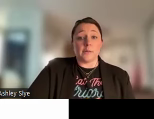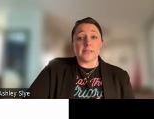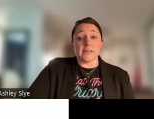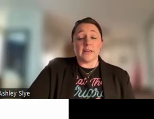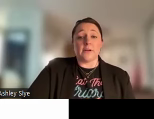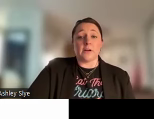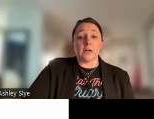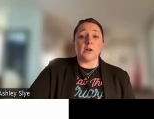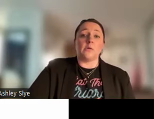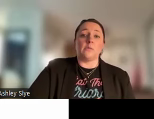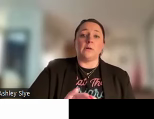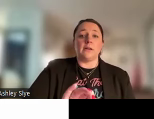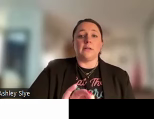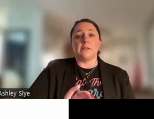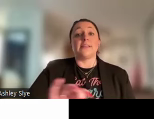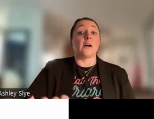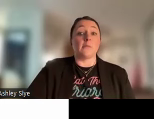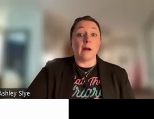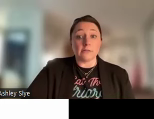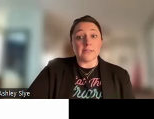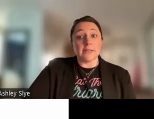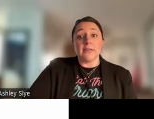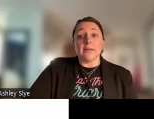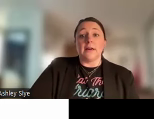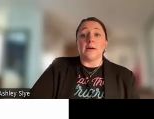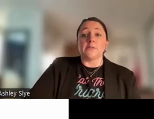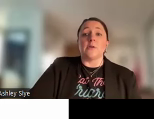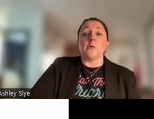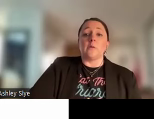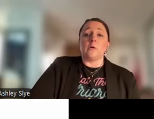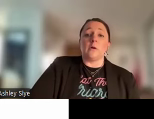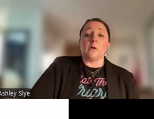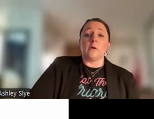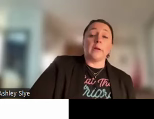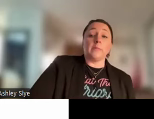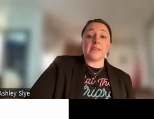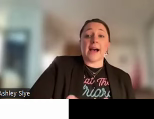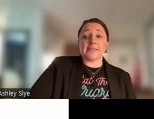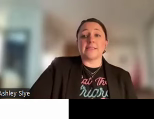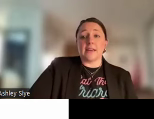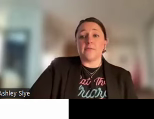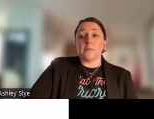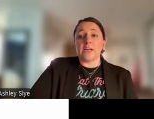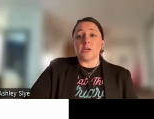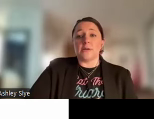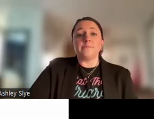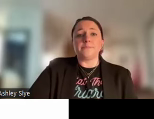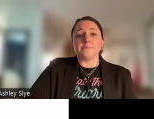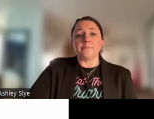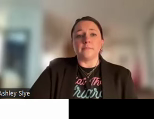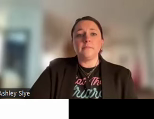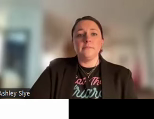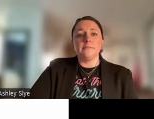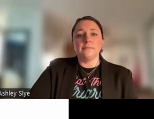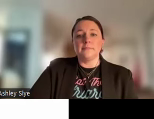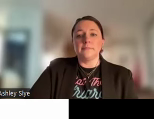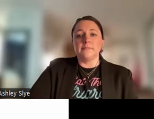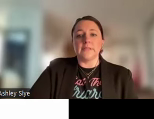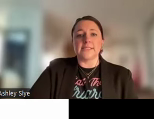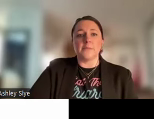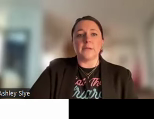responsabilidad porque se los pueden pedir judicialmente estos documentos médicos en cualquier momento, así que tienen que asegurarse de que